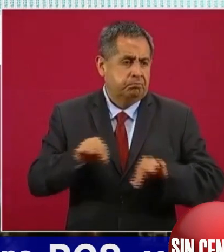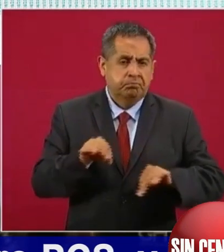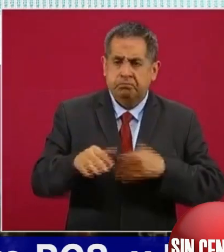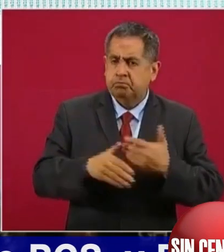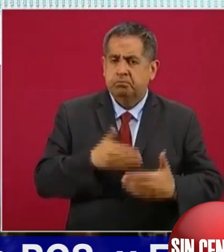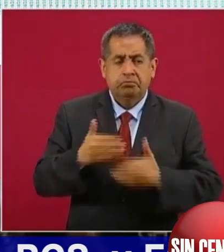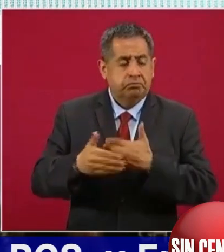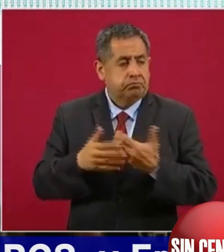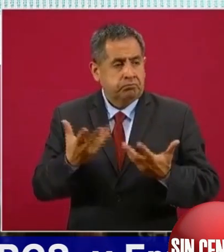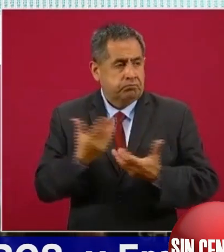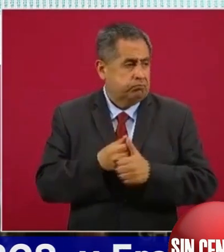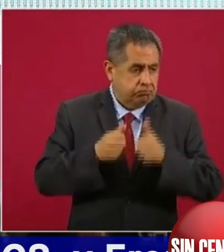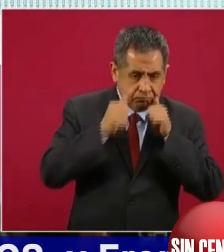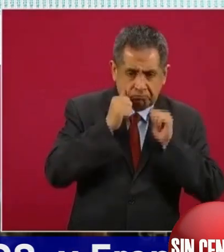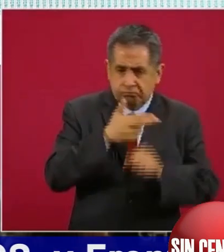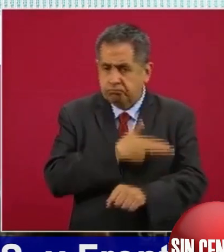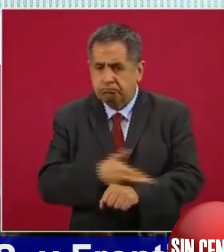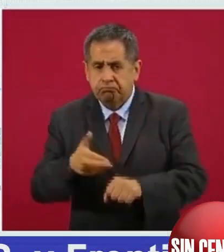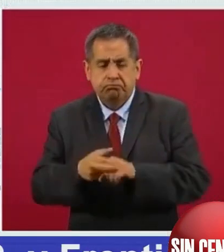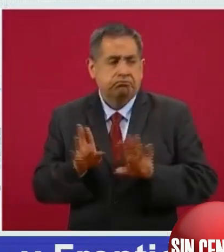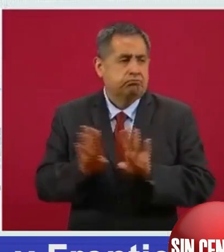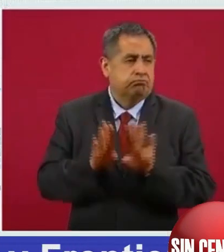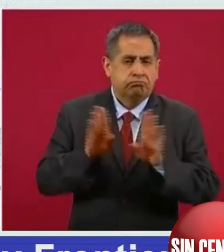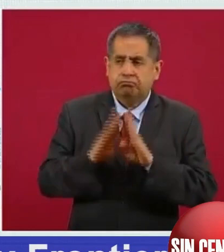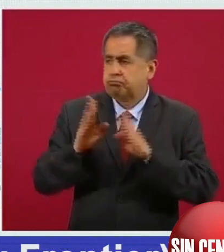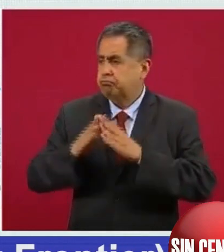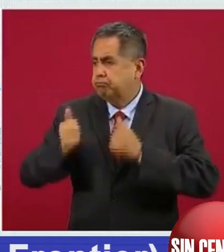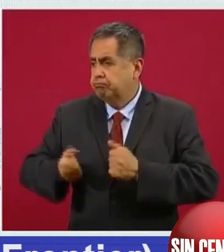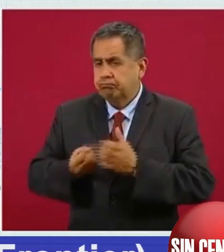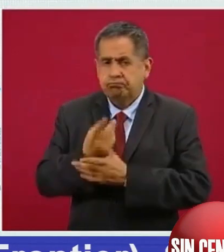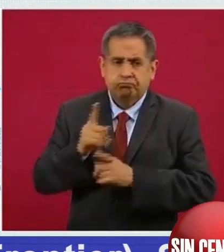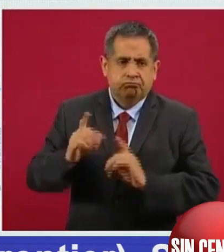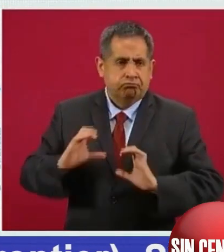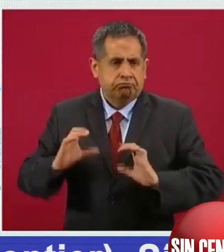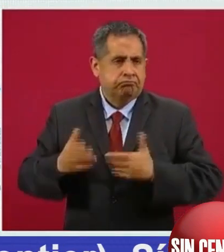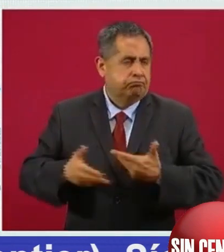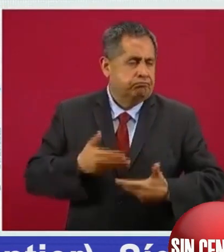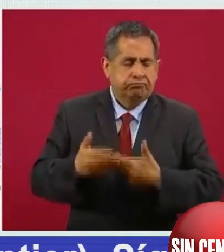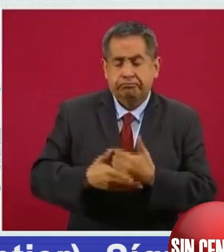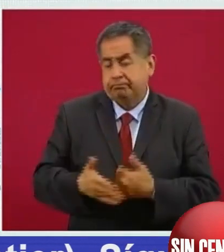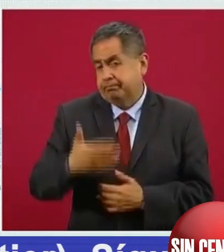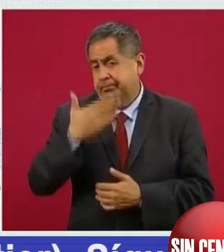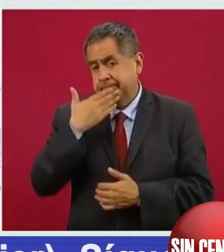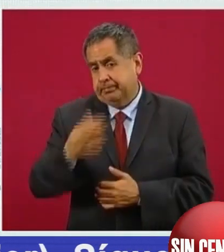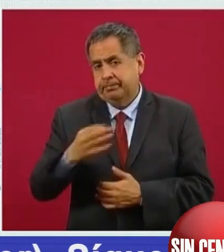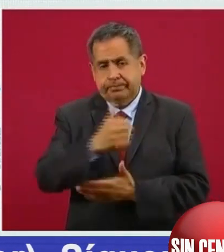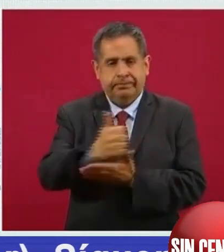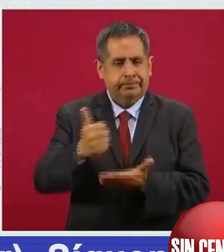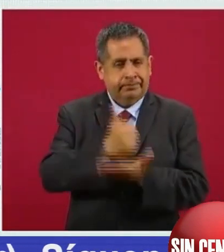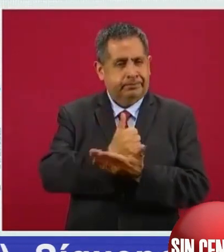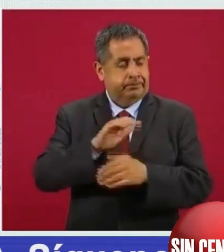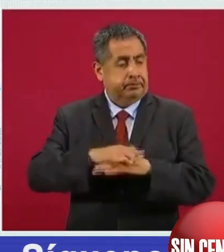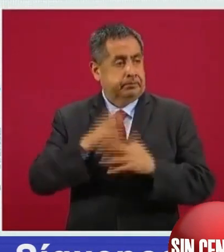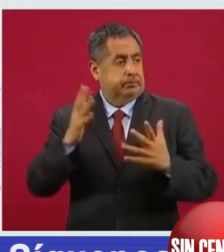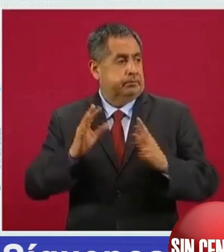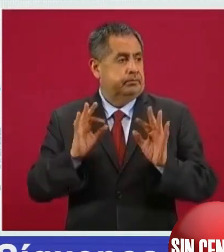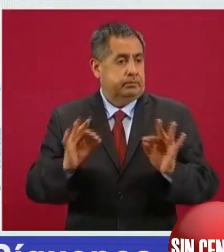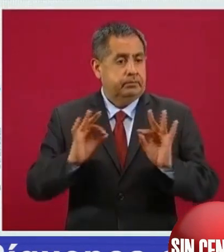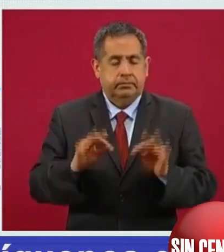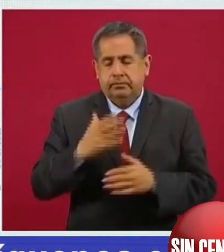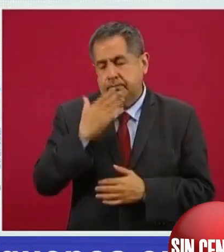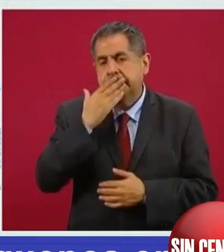también de regular el confinamiento, y eso ha logrado que, sobre todo en las ciudades mayores, no se